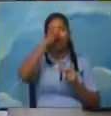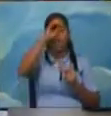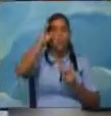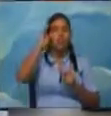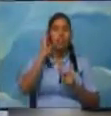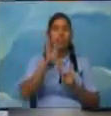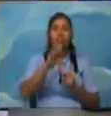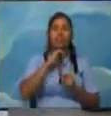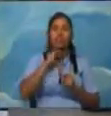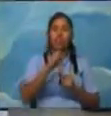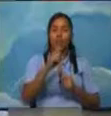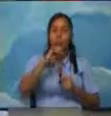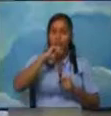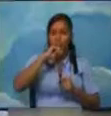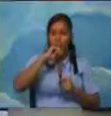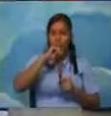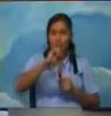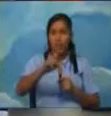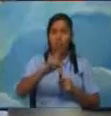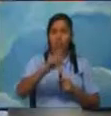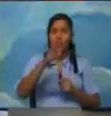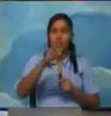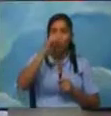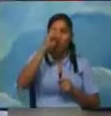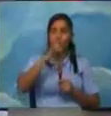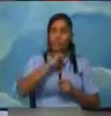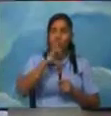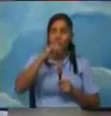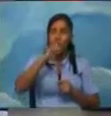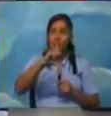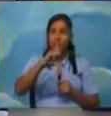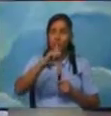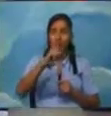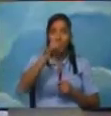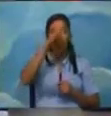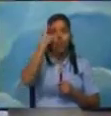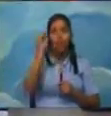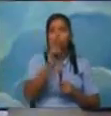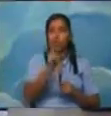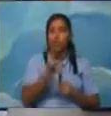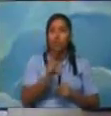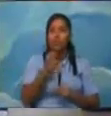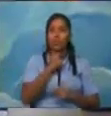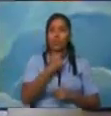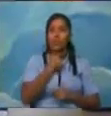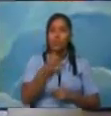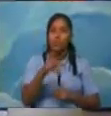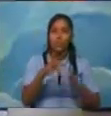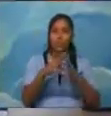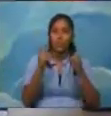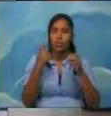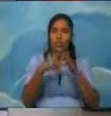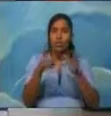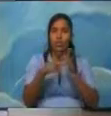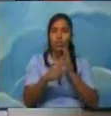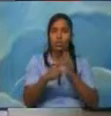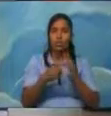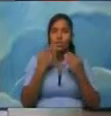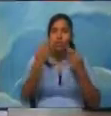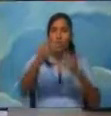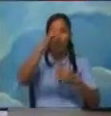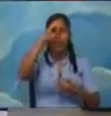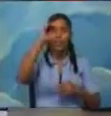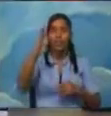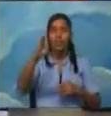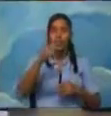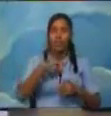es celoso, que Dios es celoso, que Dios no soporta la idolatría. Delante de Dios